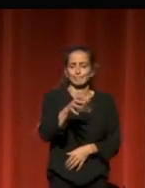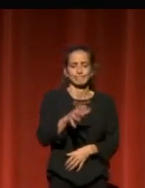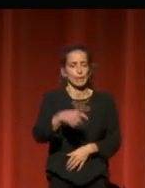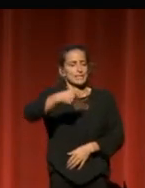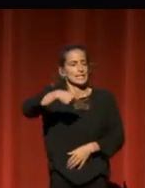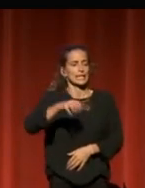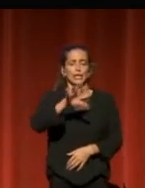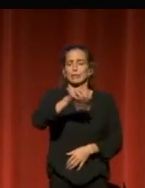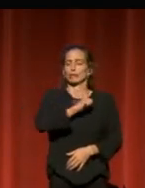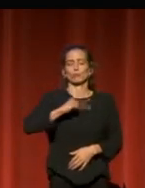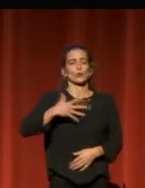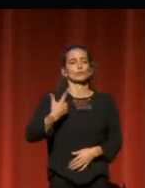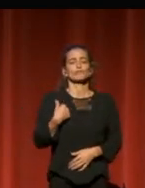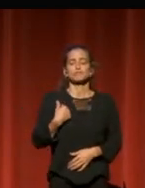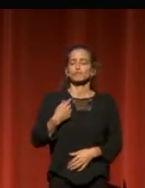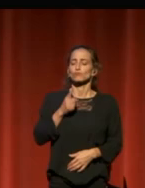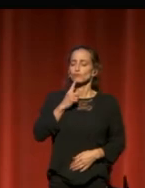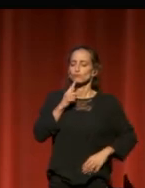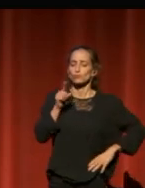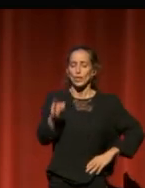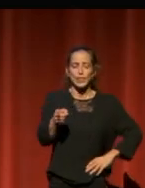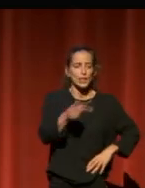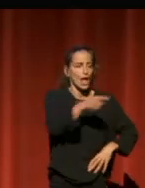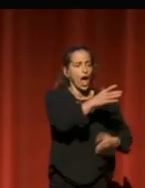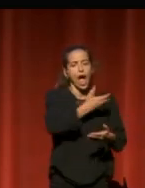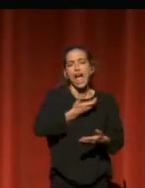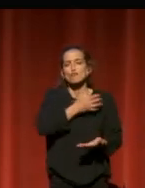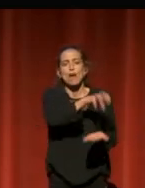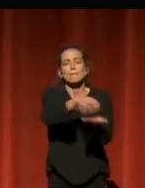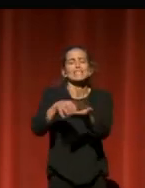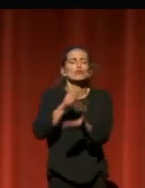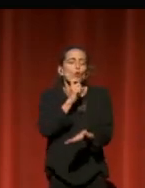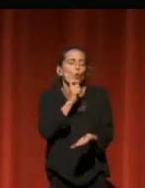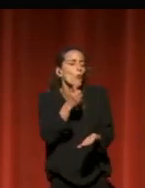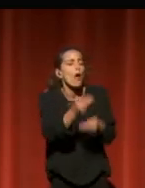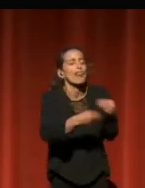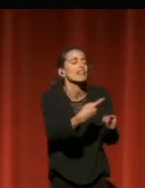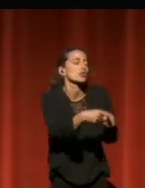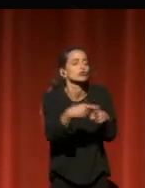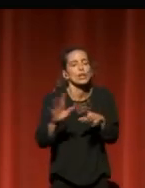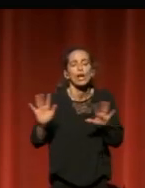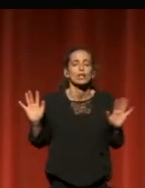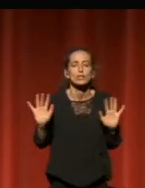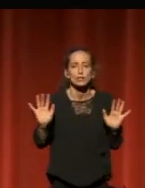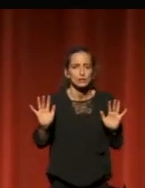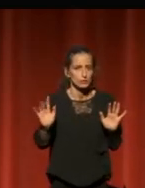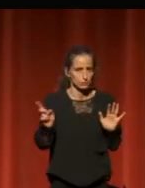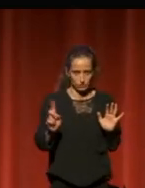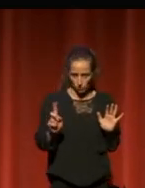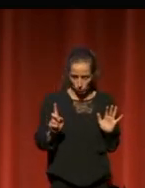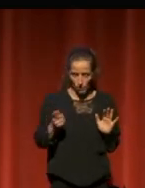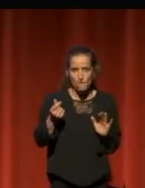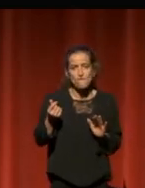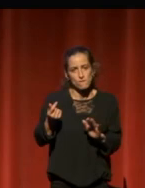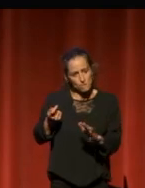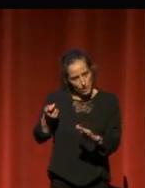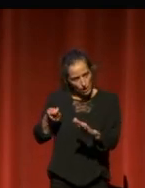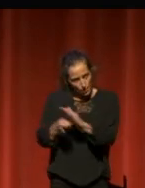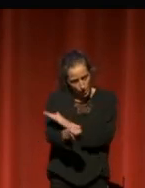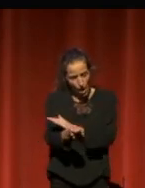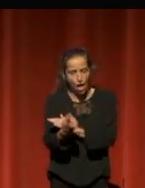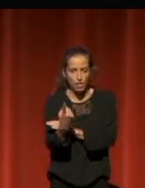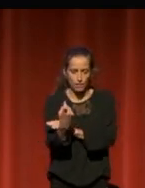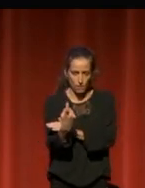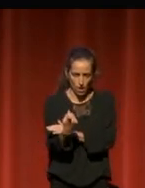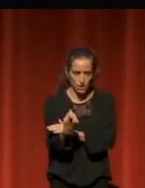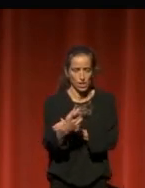supramunicipal, decirle al ayuntamiento, ya sea grande o sea pequeño, cómo tiene que hacer las cosas y ya. Eso hay que financiarlo. Es la única